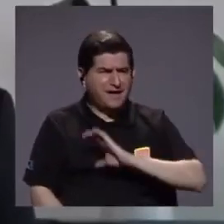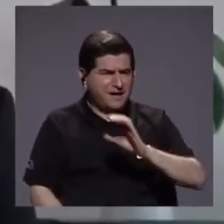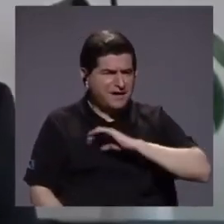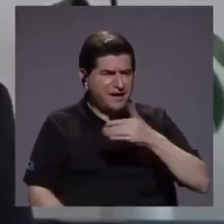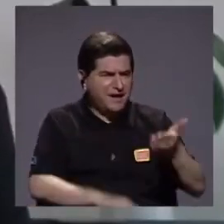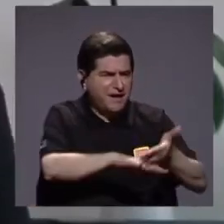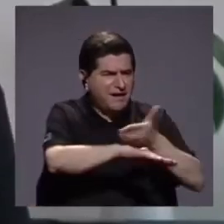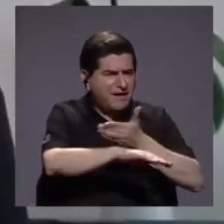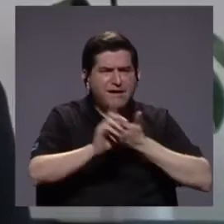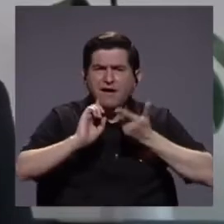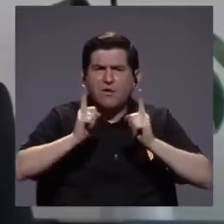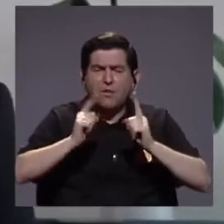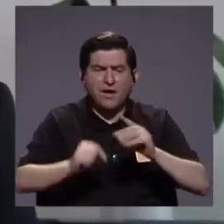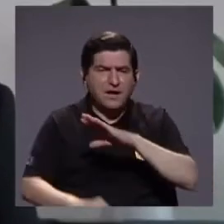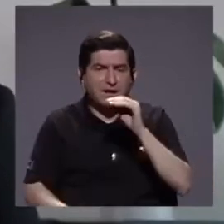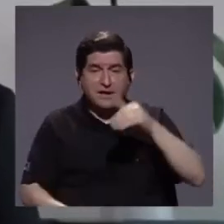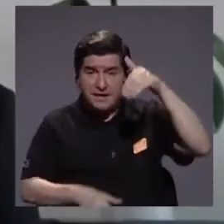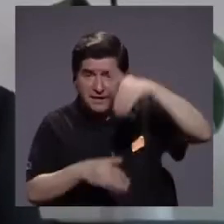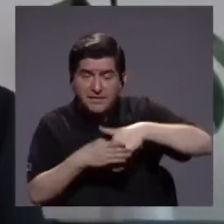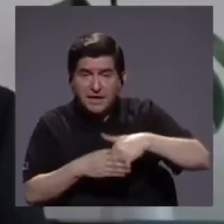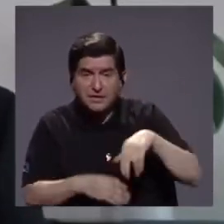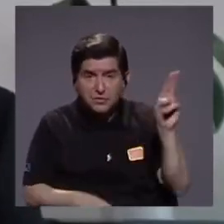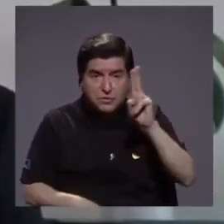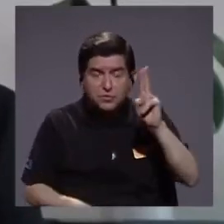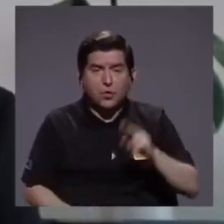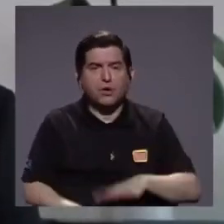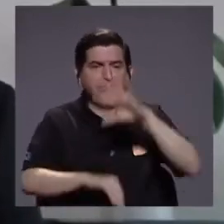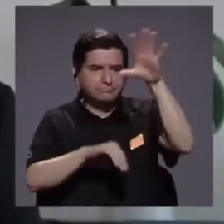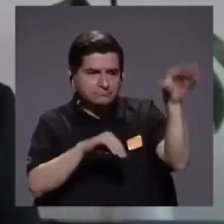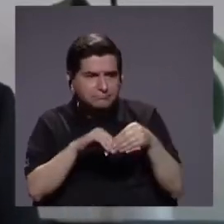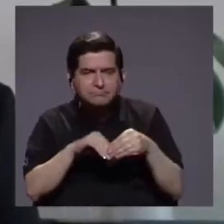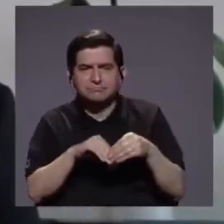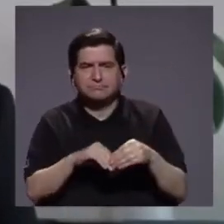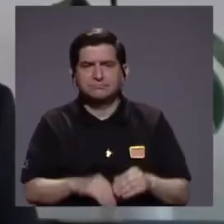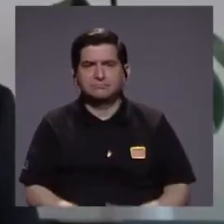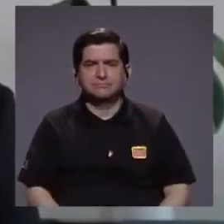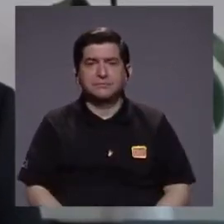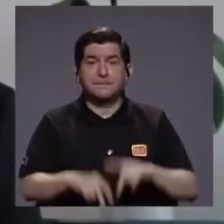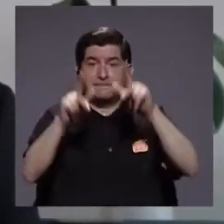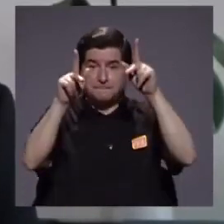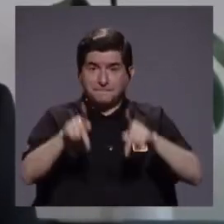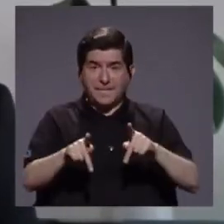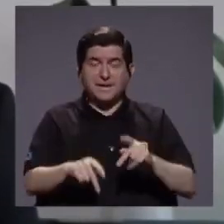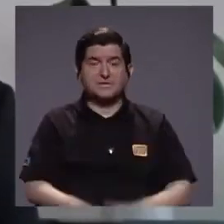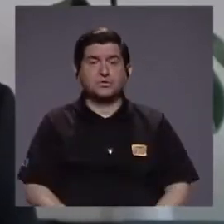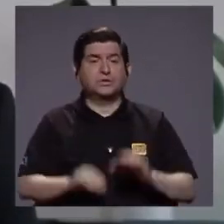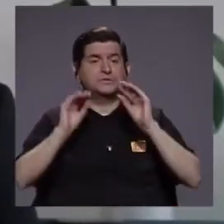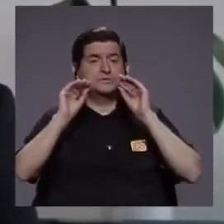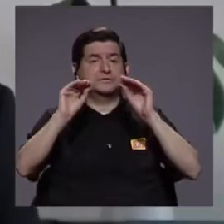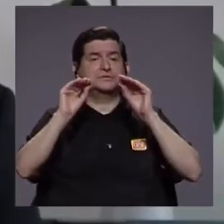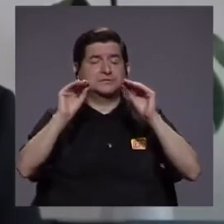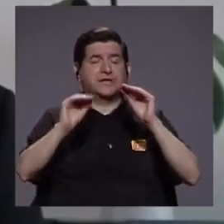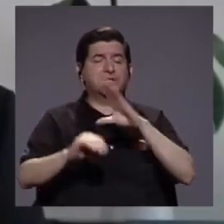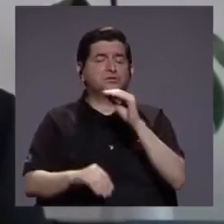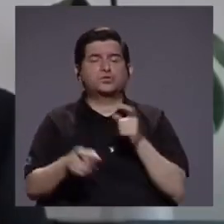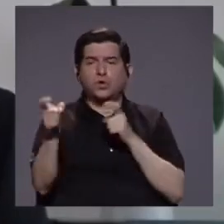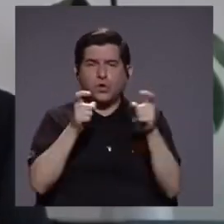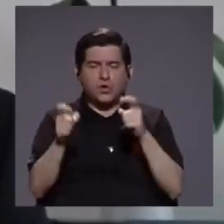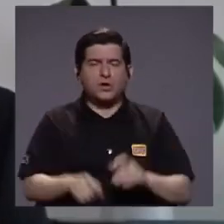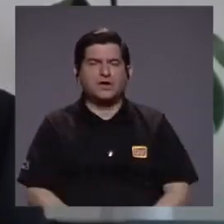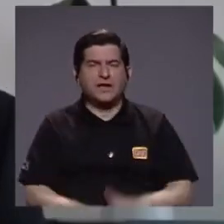deben mejorar e incluso dentro de esas unidades hay que incorporar al personal académico o administrativo que